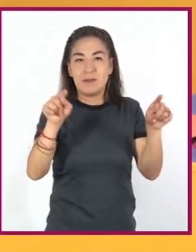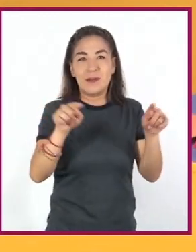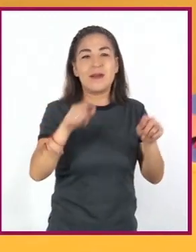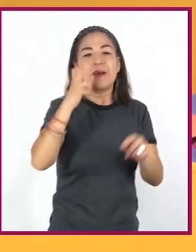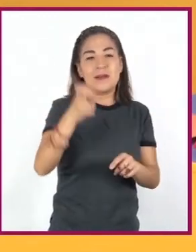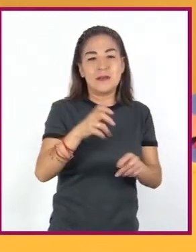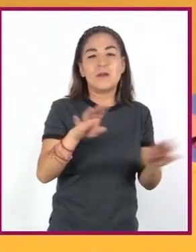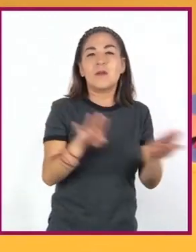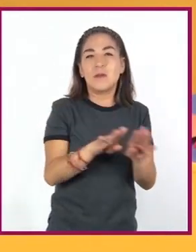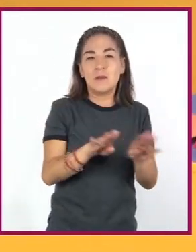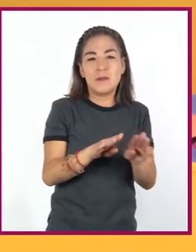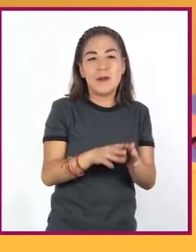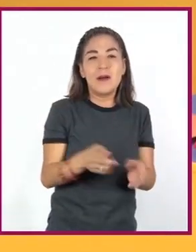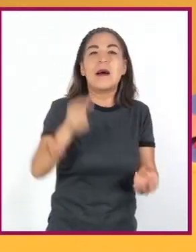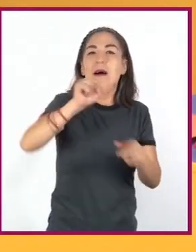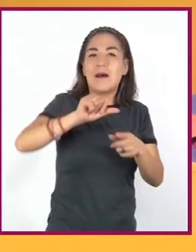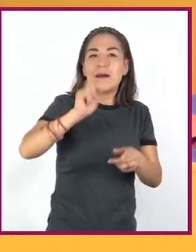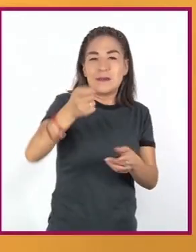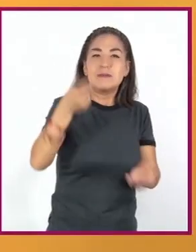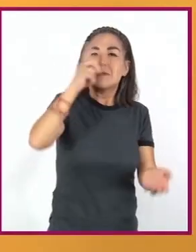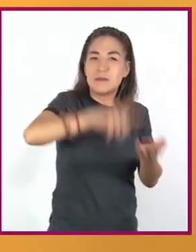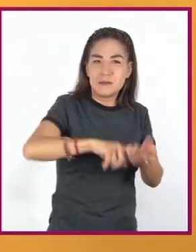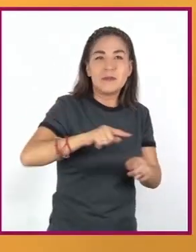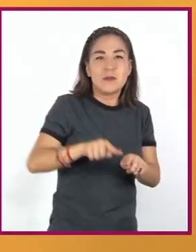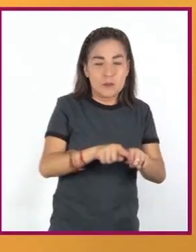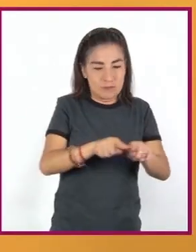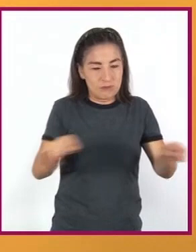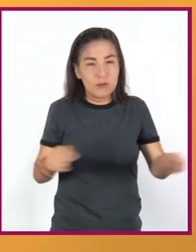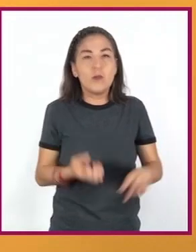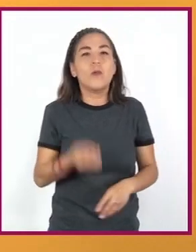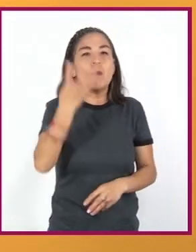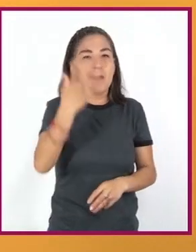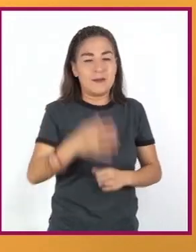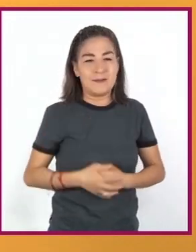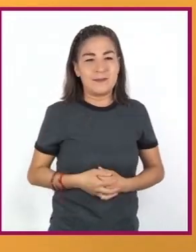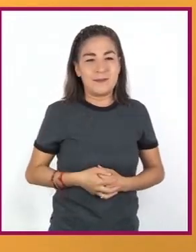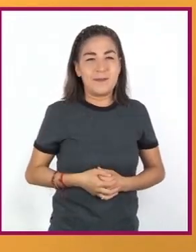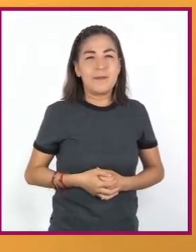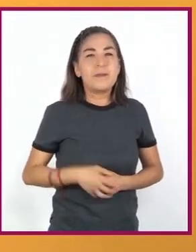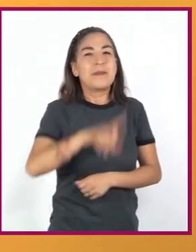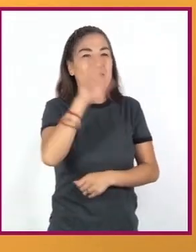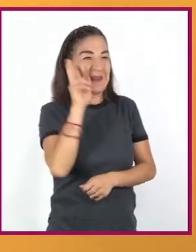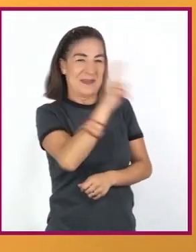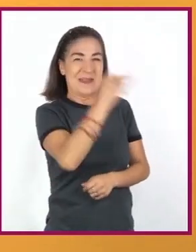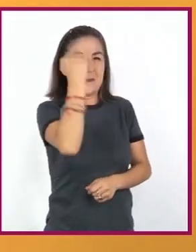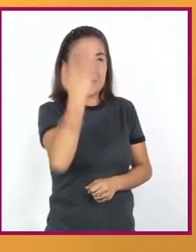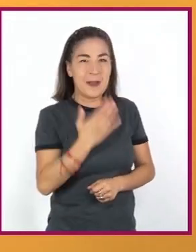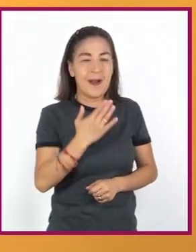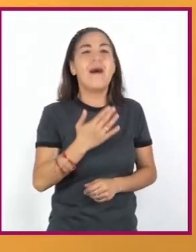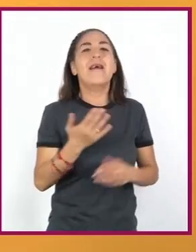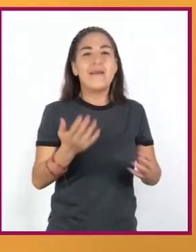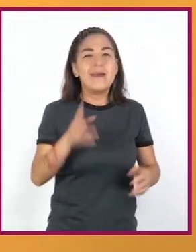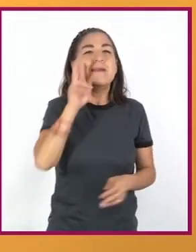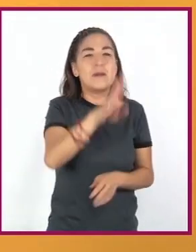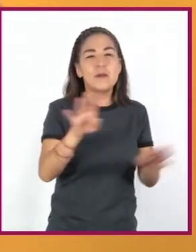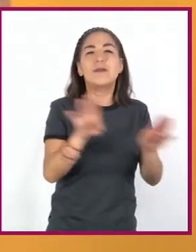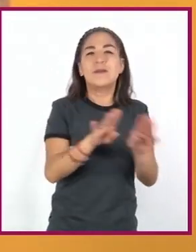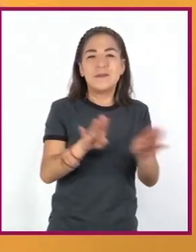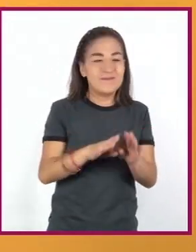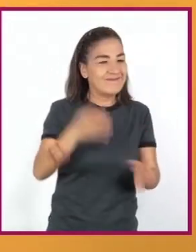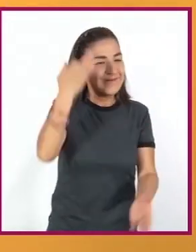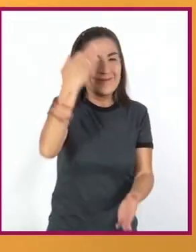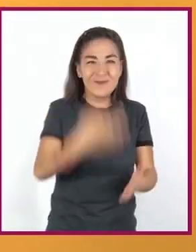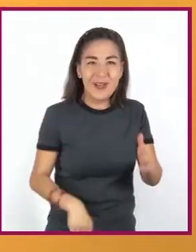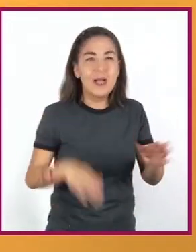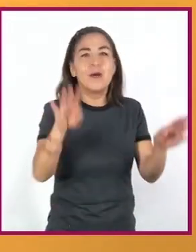ello, es posible calcular su volumen. Después de ver la imagen, me doy cuenta que pocas veces